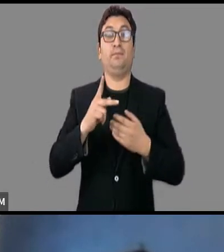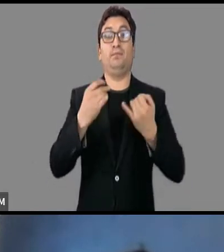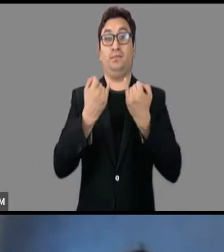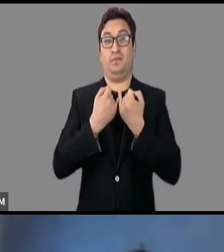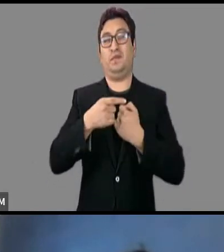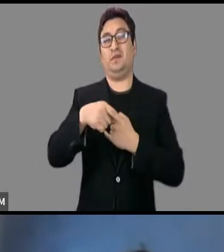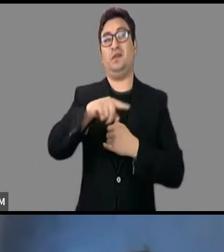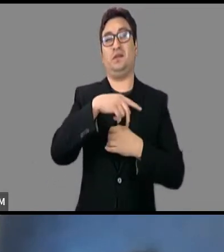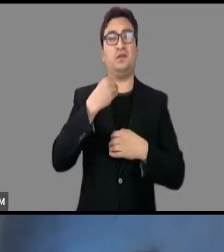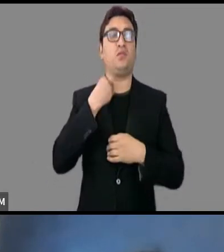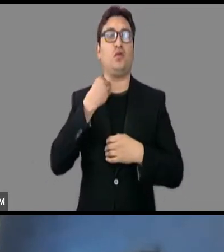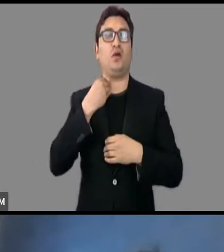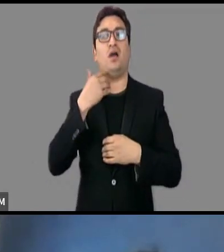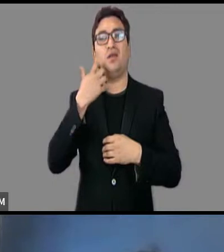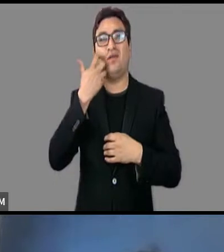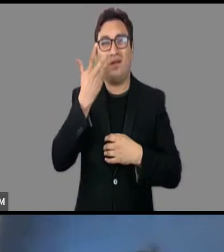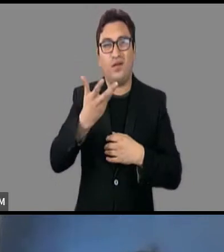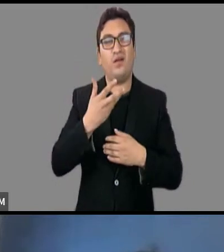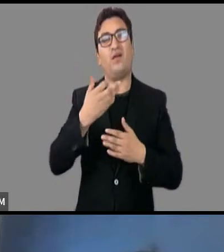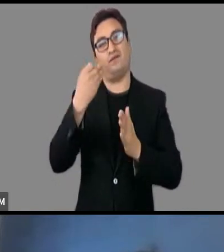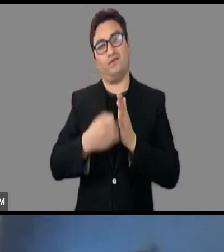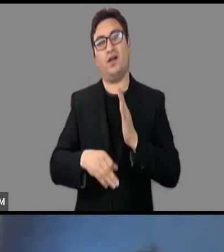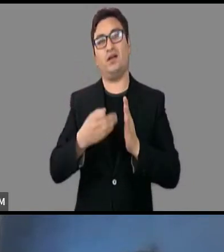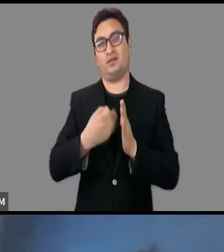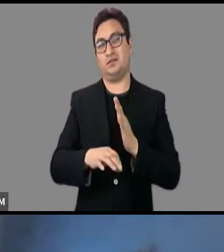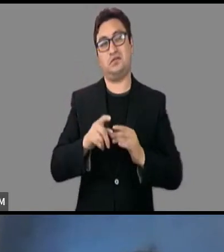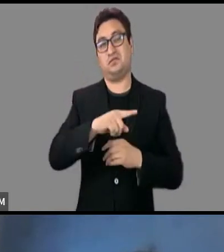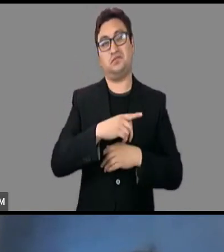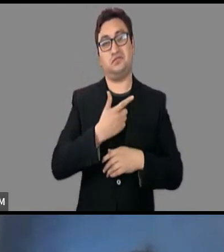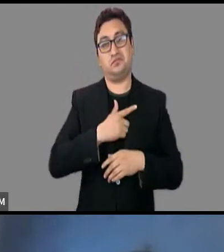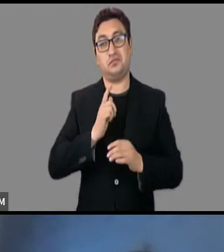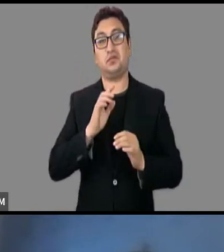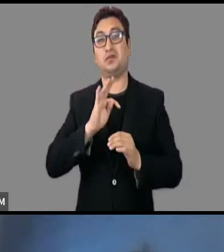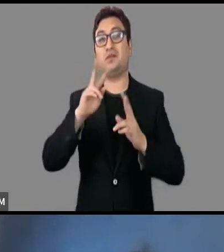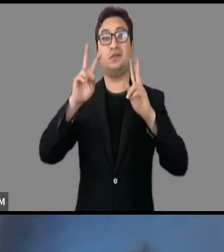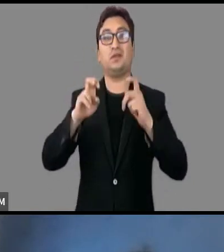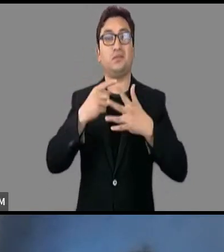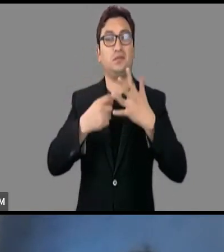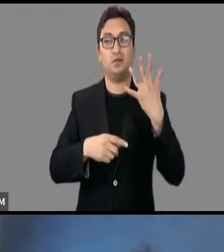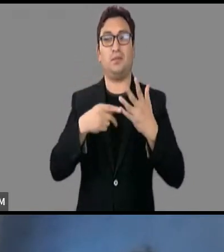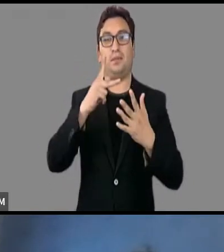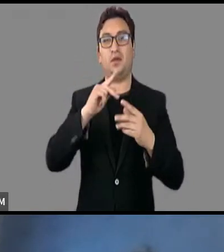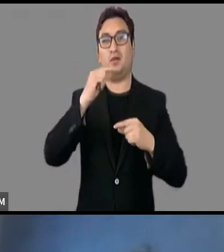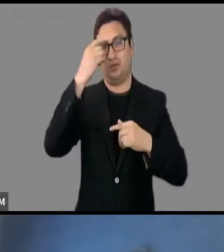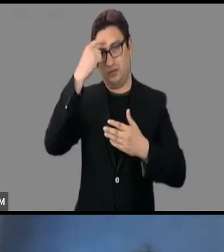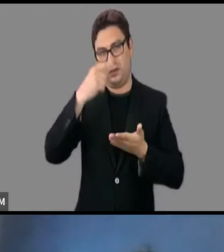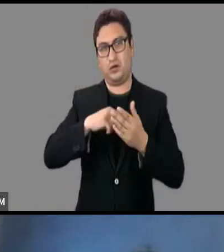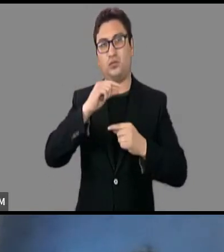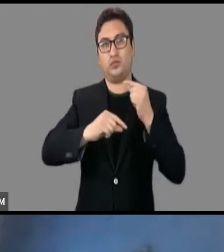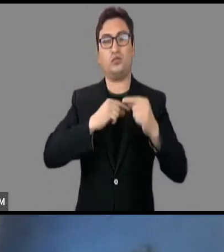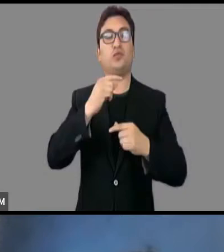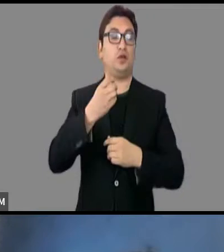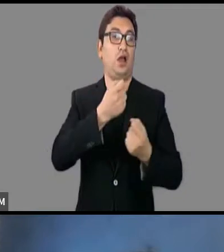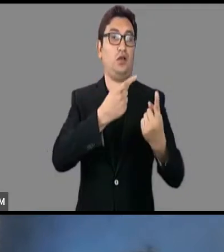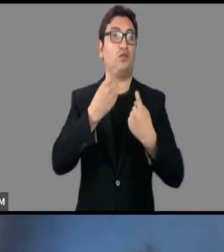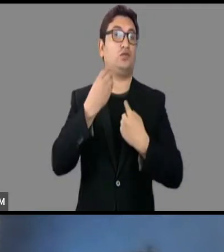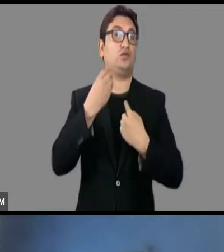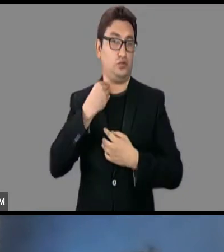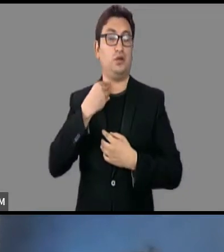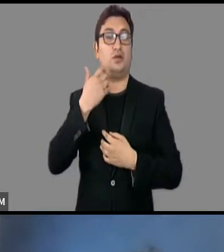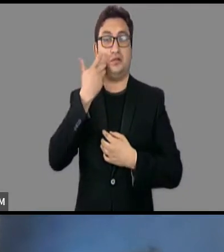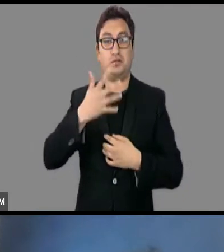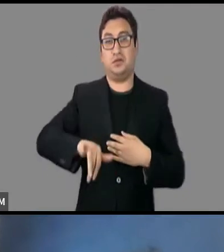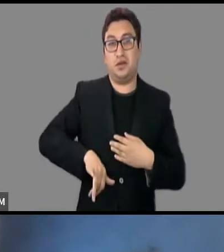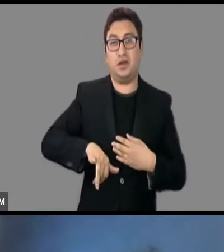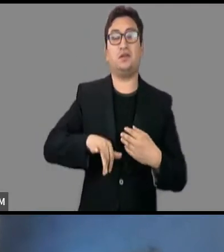de entrarle a los temas, ¿no? Pero creo que cada vez más hay abogados interesados en el tema, abogados que